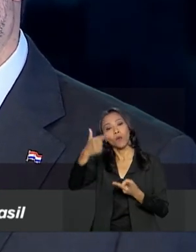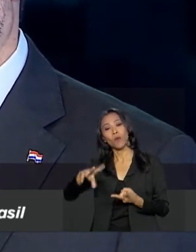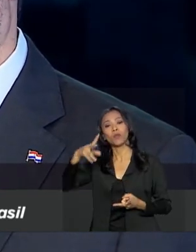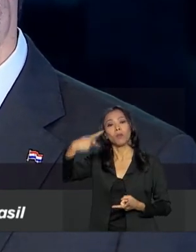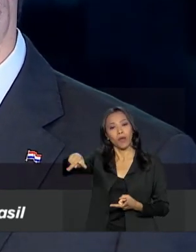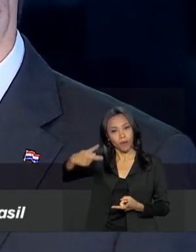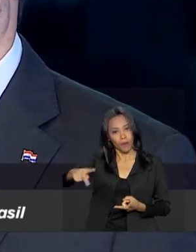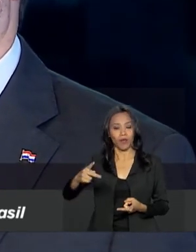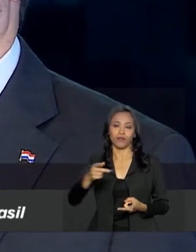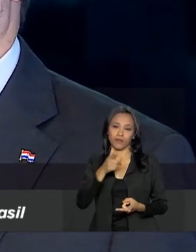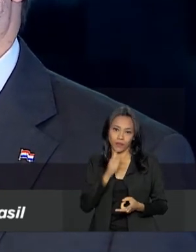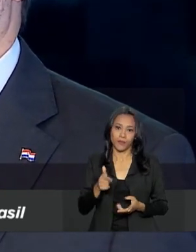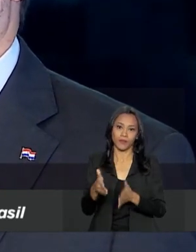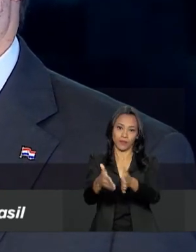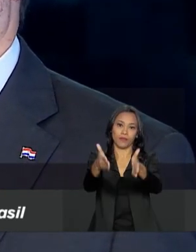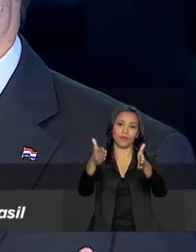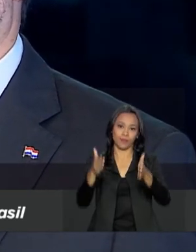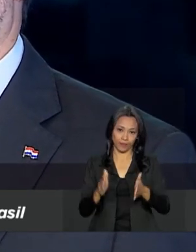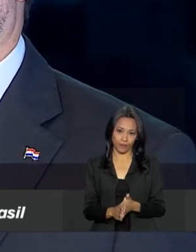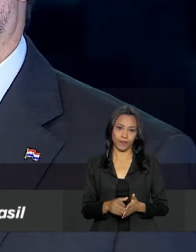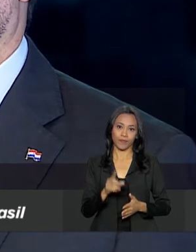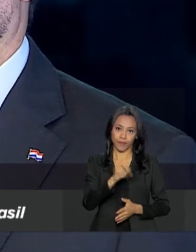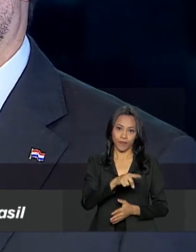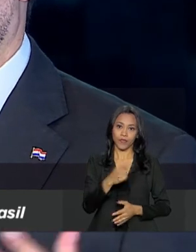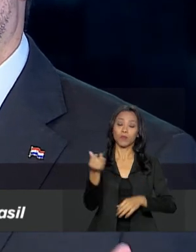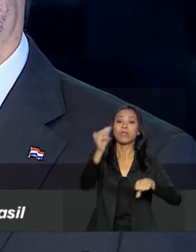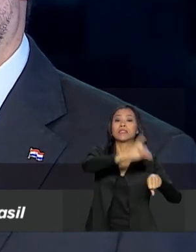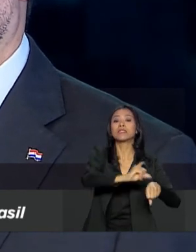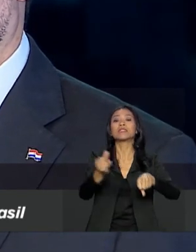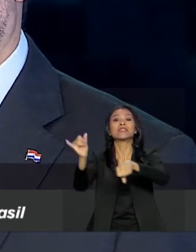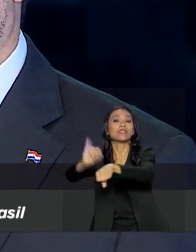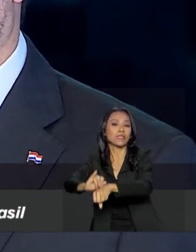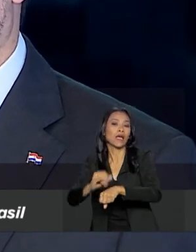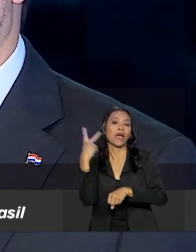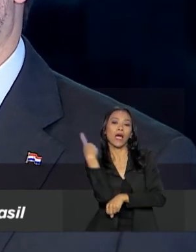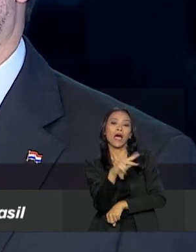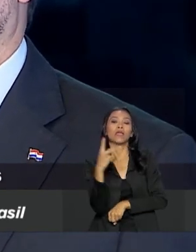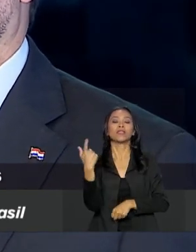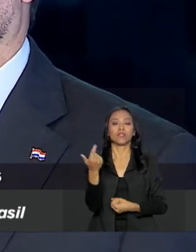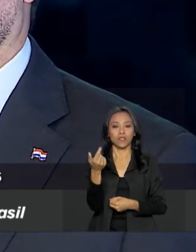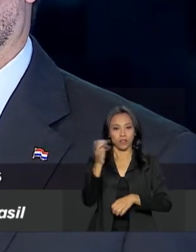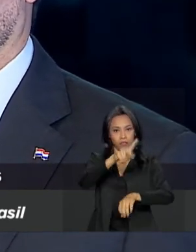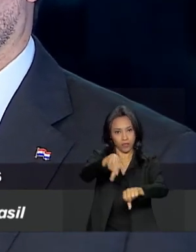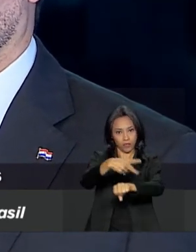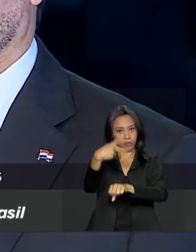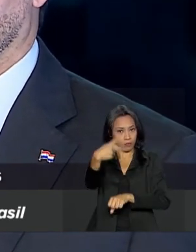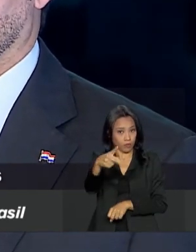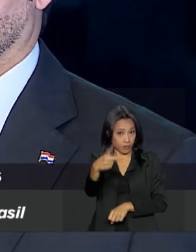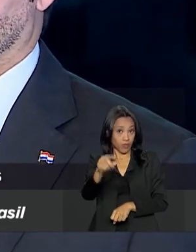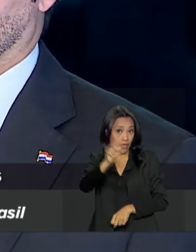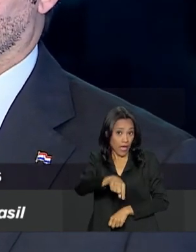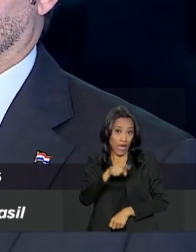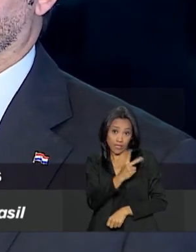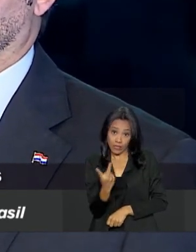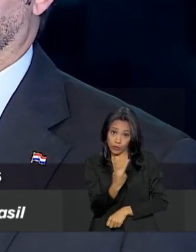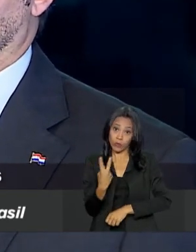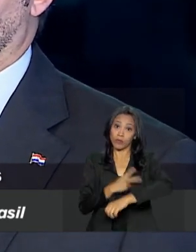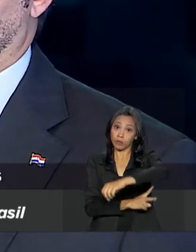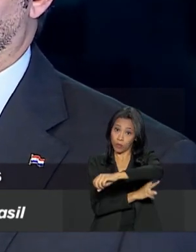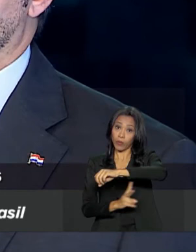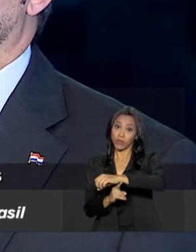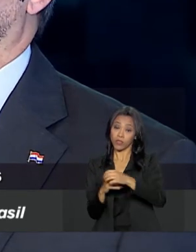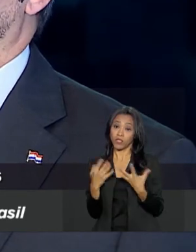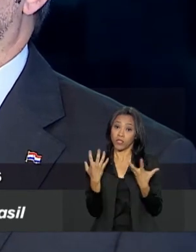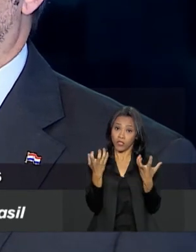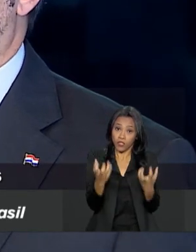Paraguay, uno en Hernán Darias y otro en Carmelo Peralta Puerto Murtiño, que son puentes que podemos construir